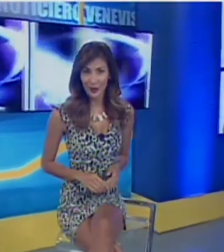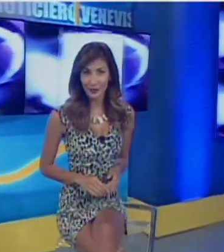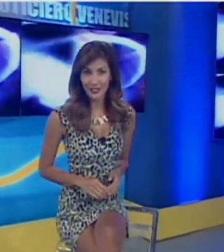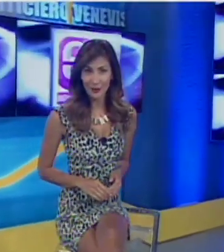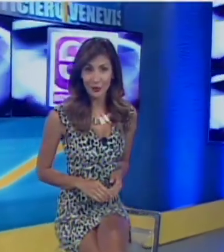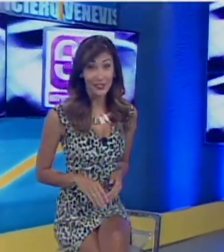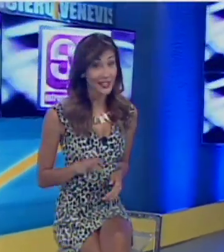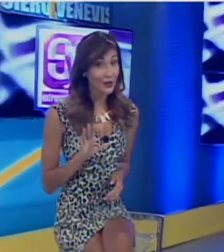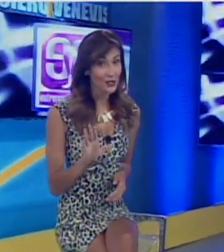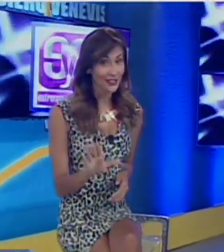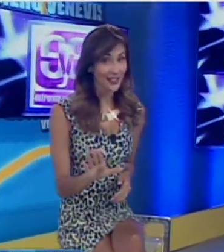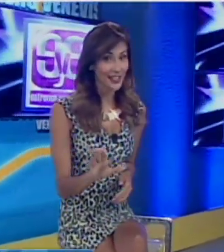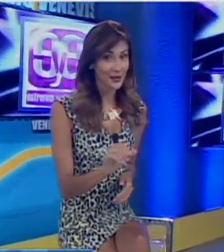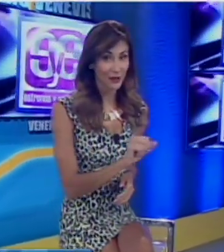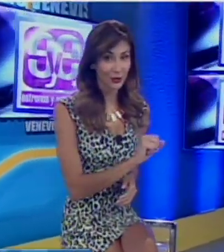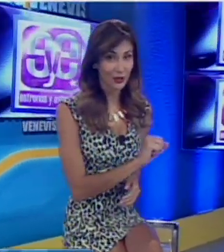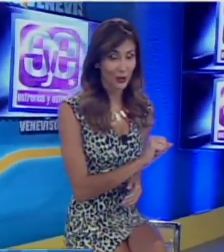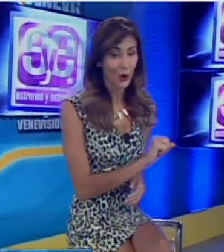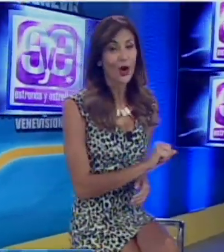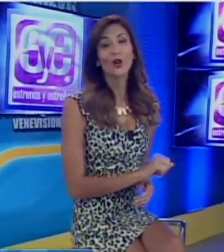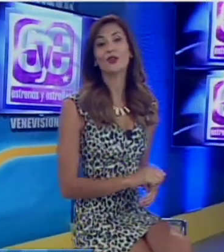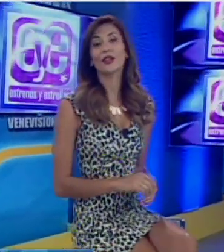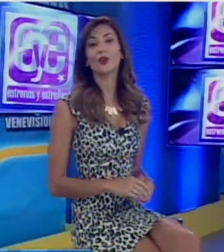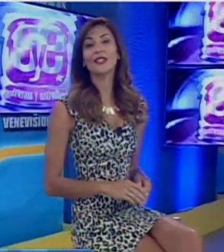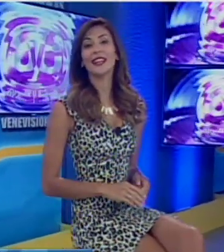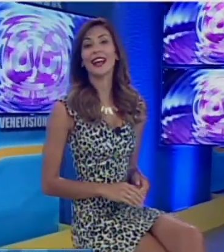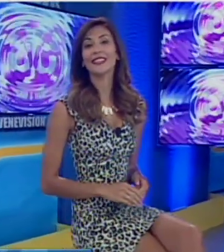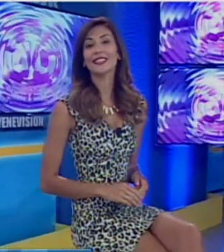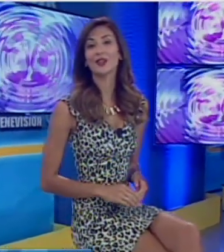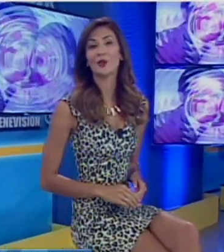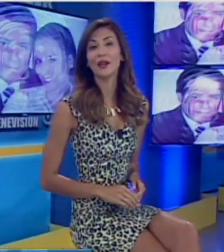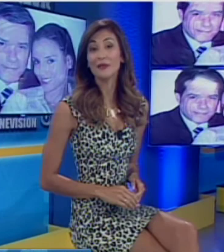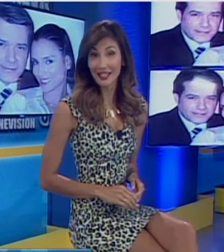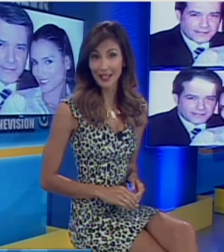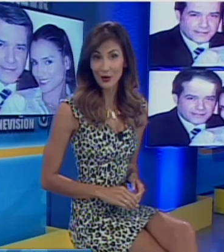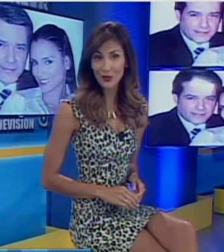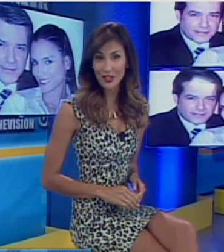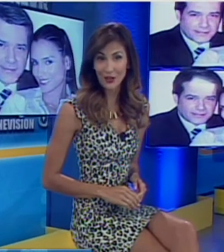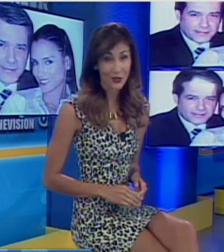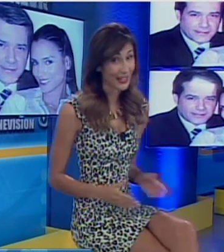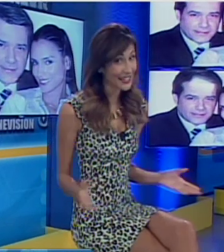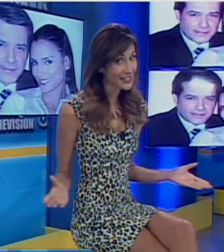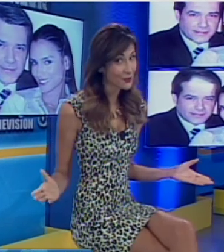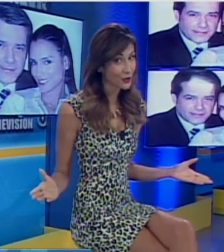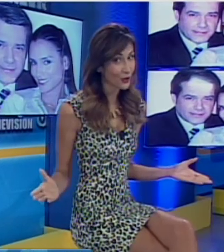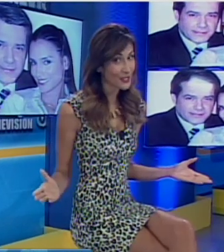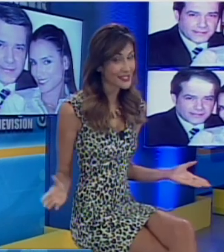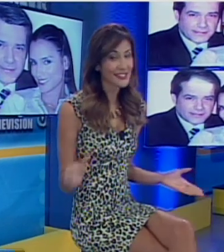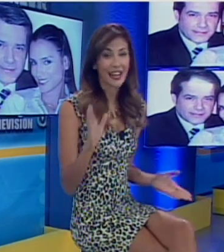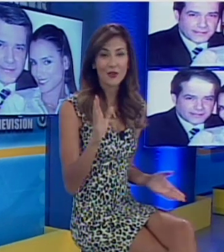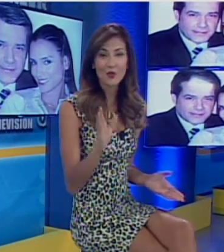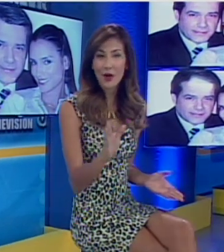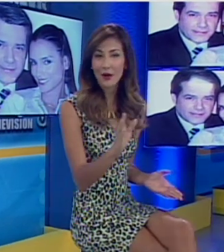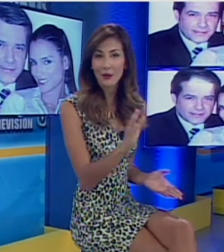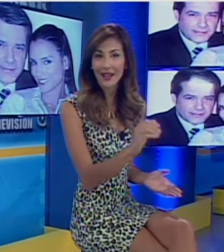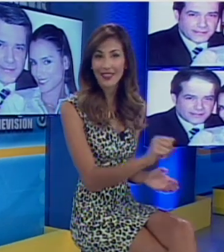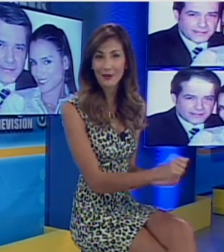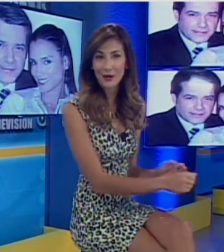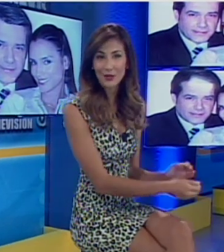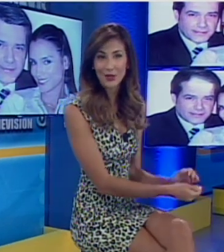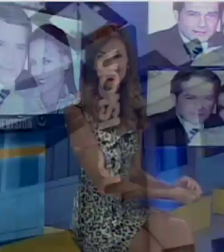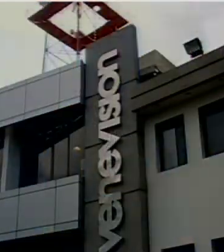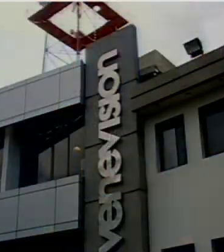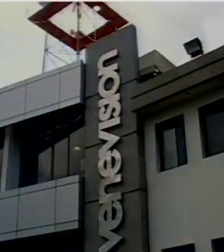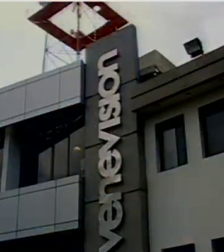todos. Desde ya comenzamos Estrenos y Estrellas matutino. Los actores Alejandra Sandoval y Miguel de León serán los grandes protagonistas de la nueva novela